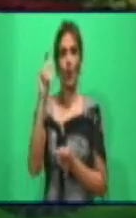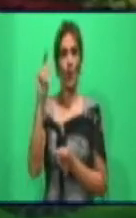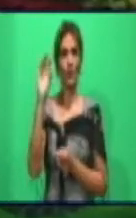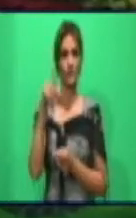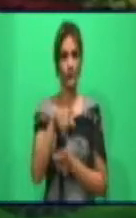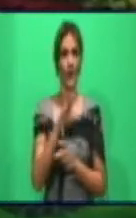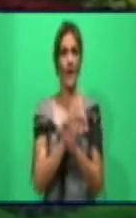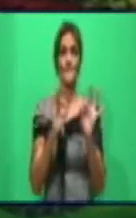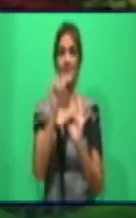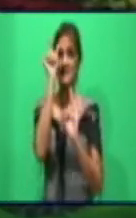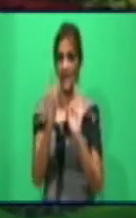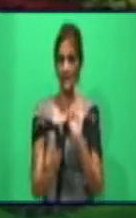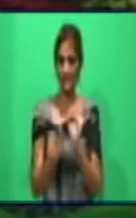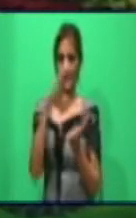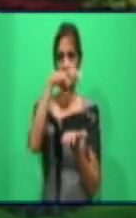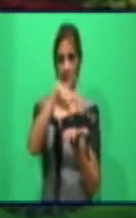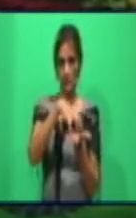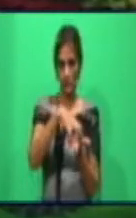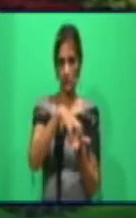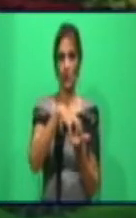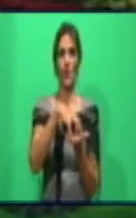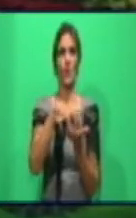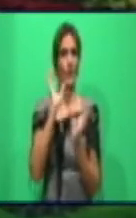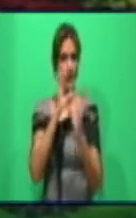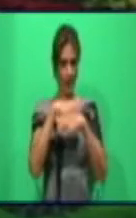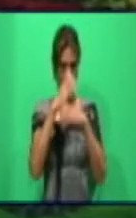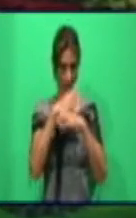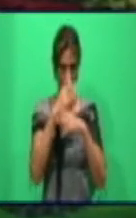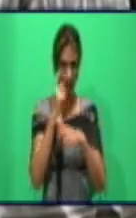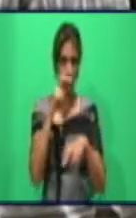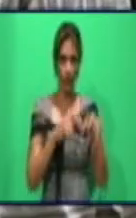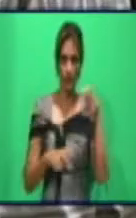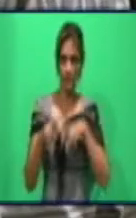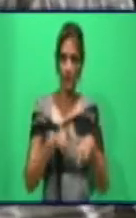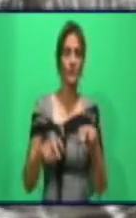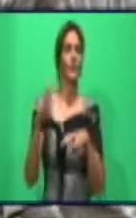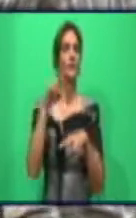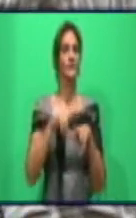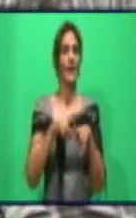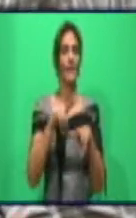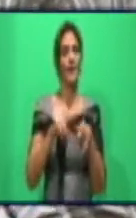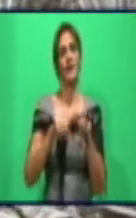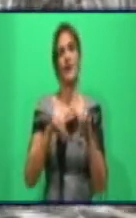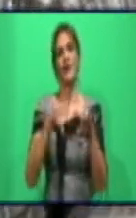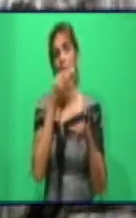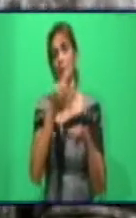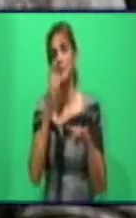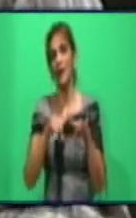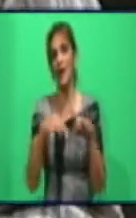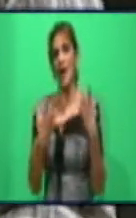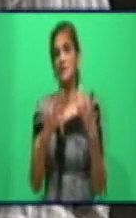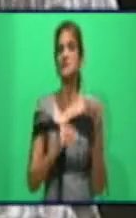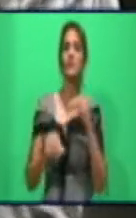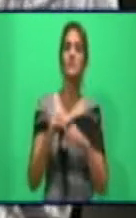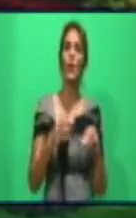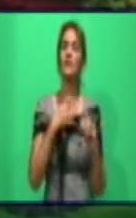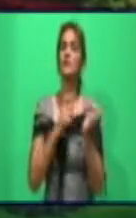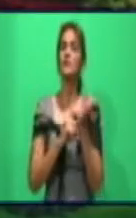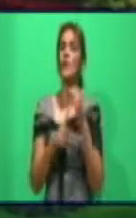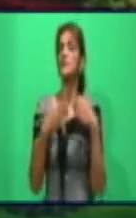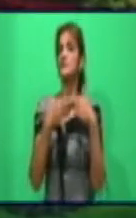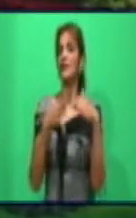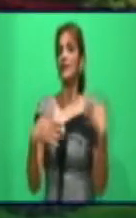instituto pedro kourí a propósito de la panorámica que hoy tiene la provincia de granma el escenario actual y el alto riesgo